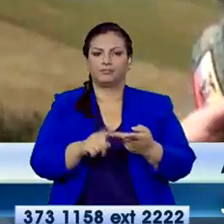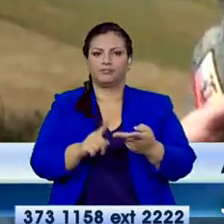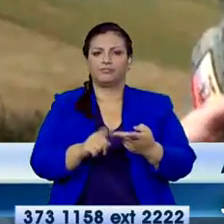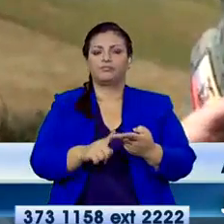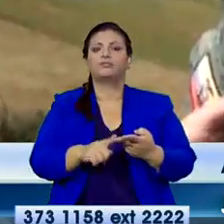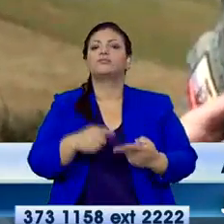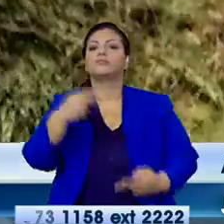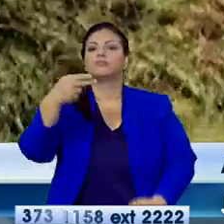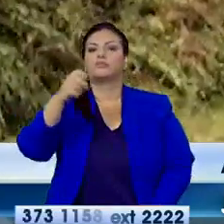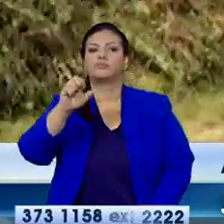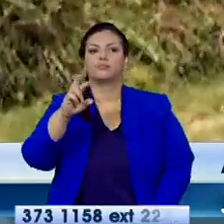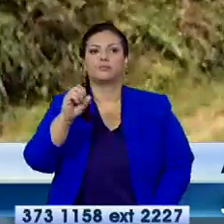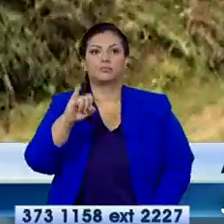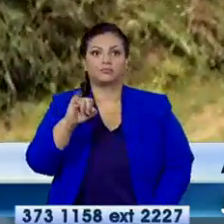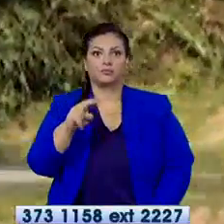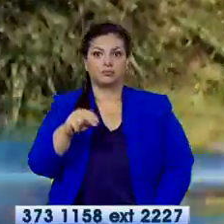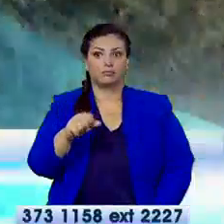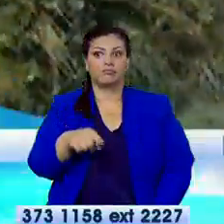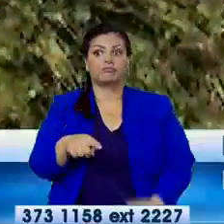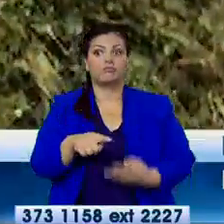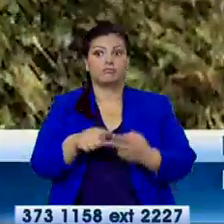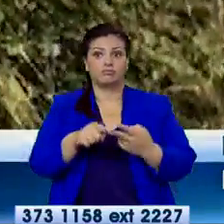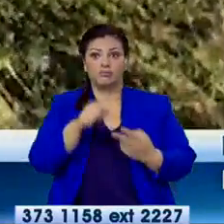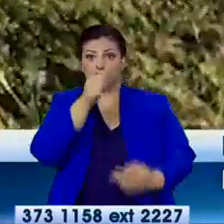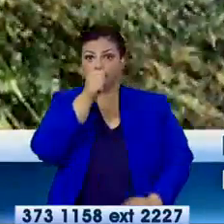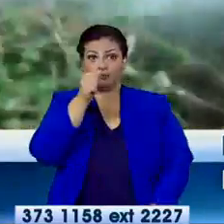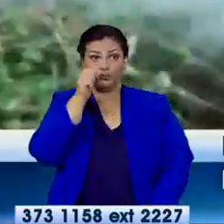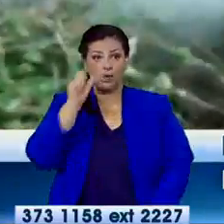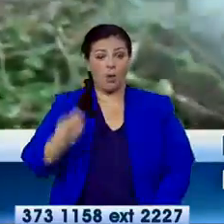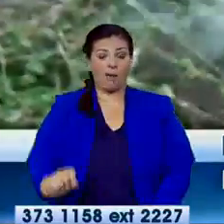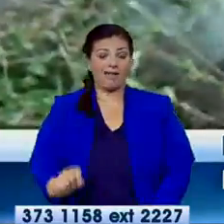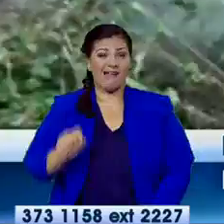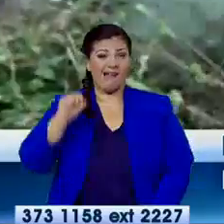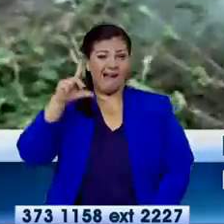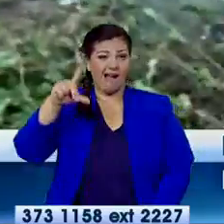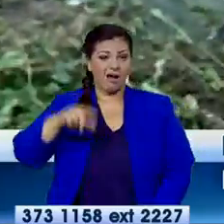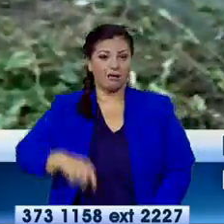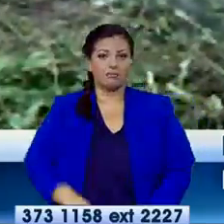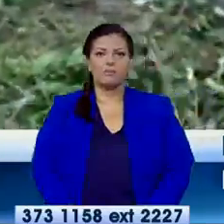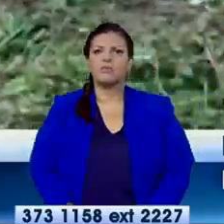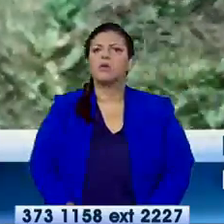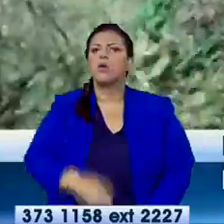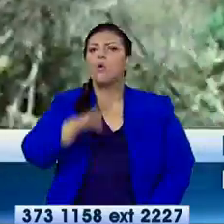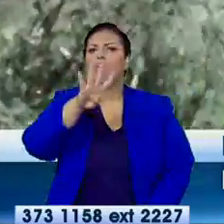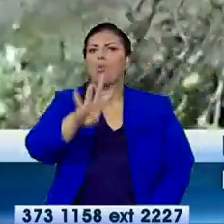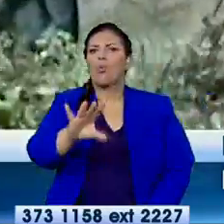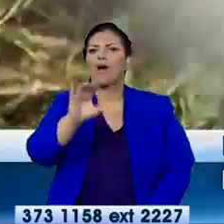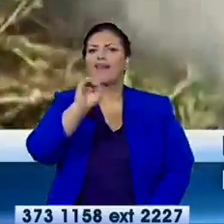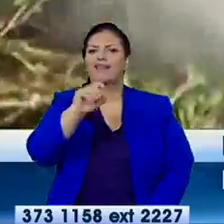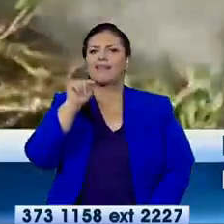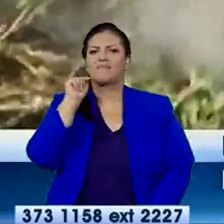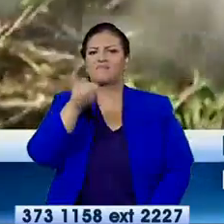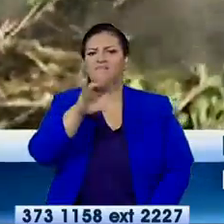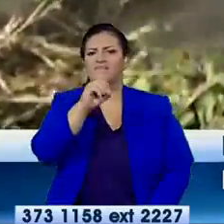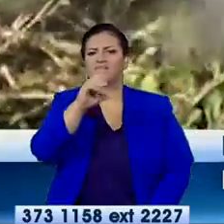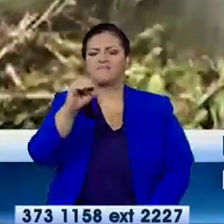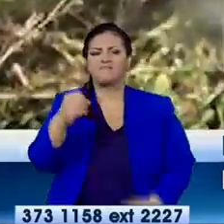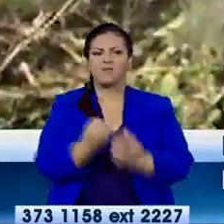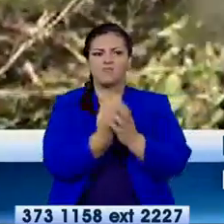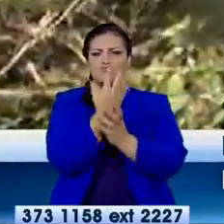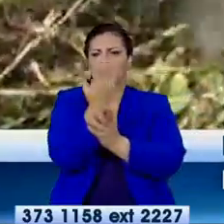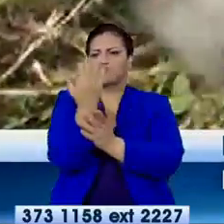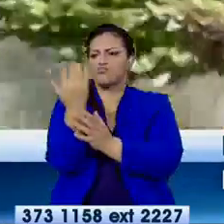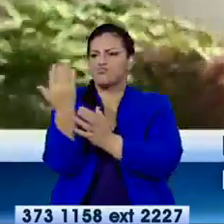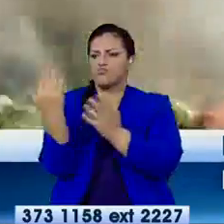droga bastante costosa no luego de varias horas de arduo trabajo al menos 40,000 plantas fueron incineradas con esto se evitará que se